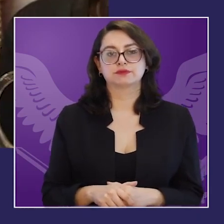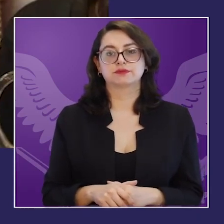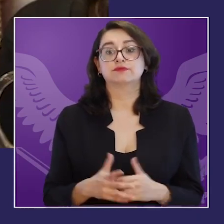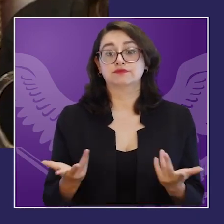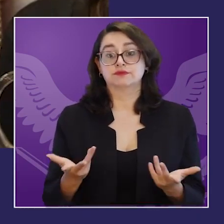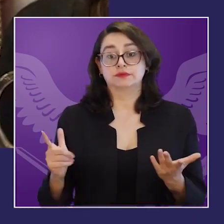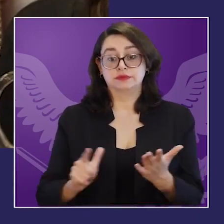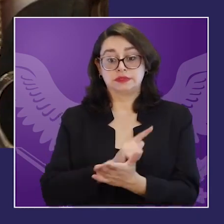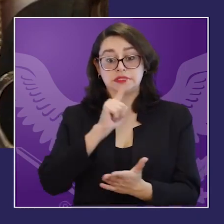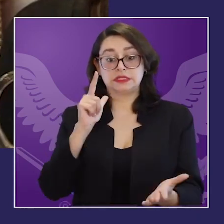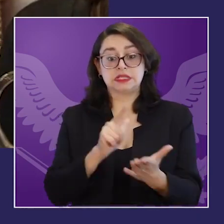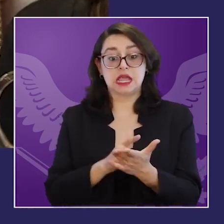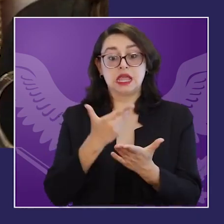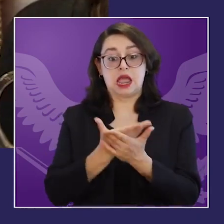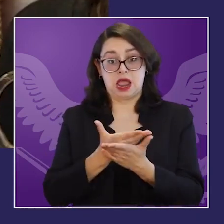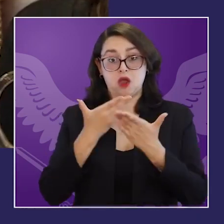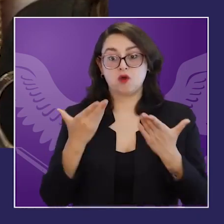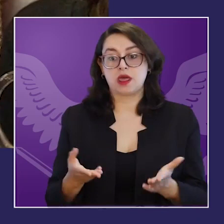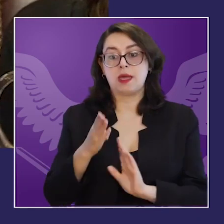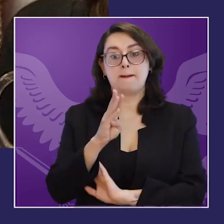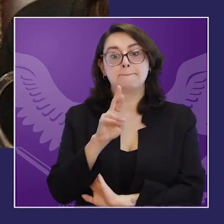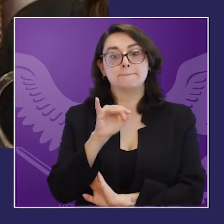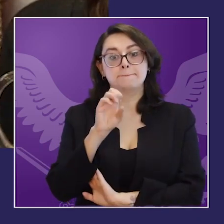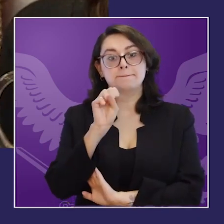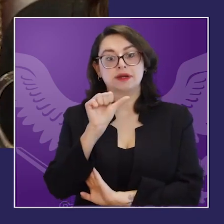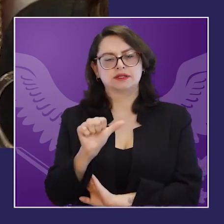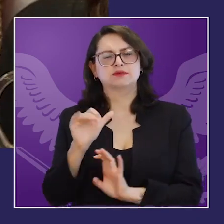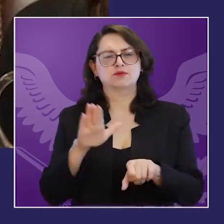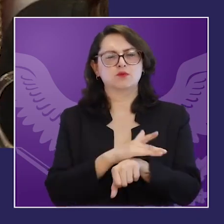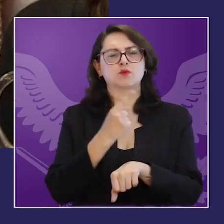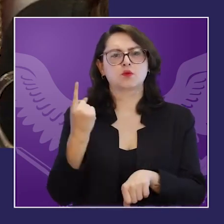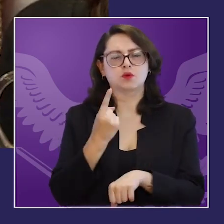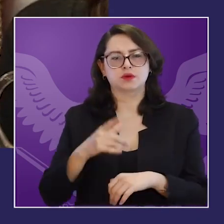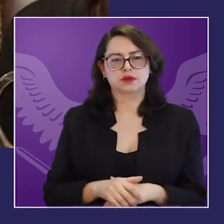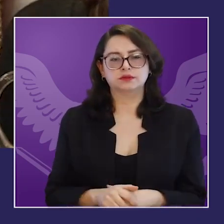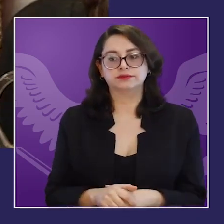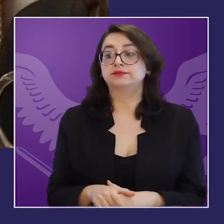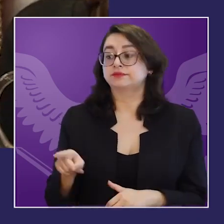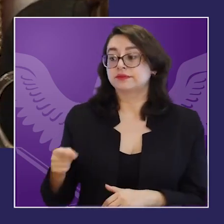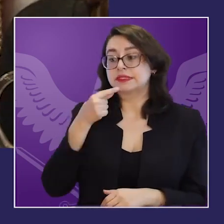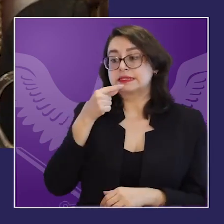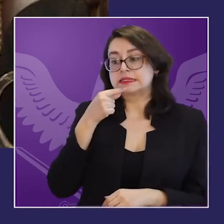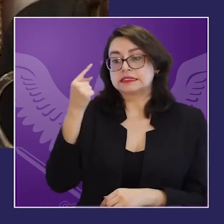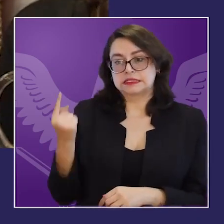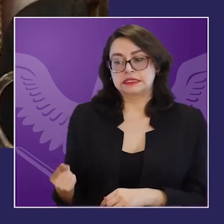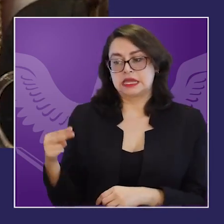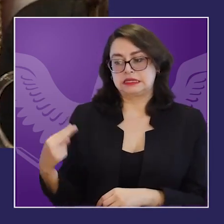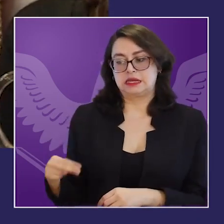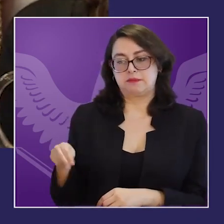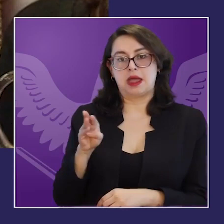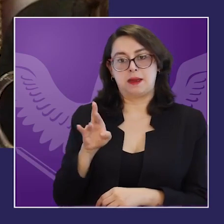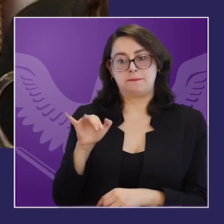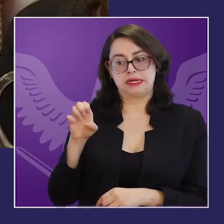nosotras llamamos Ley Brisa, porque Brisa es la hija menor de Dayana Barrionuevo, una mujer que fue asesinada en el